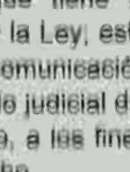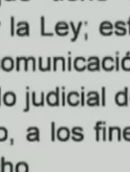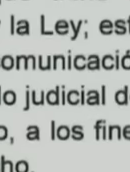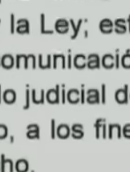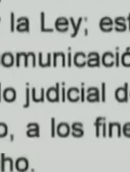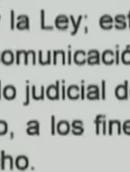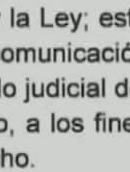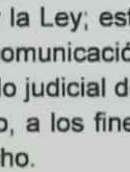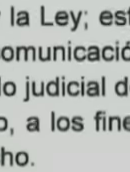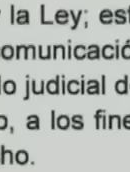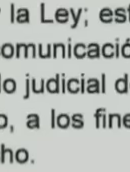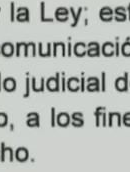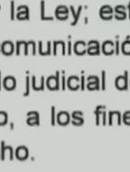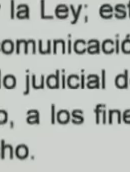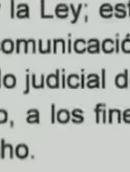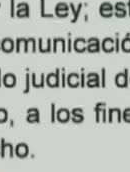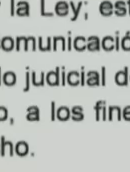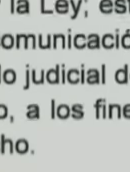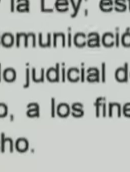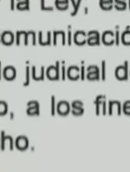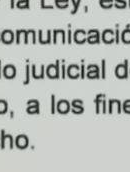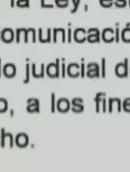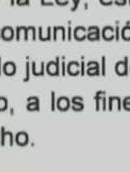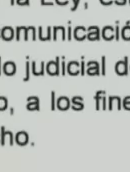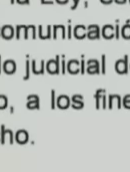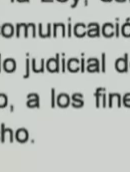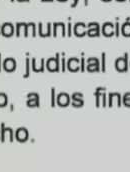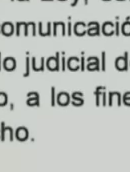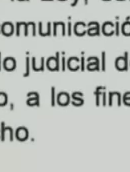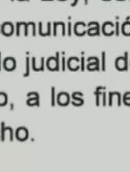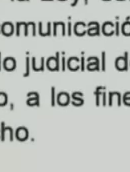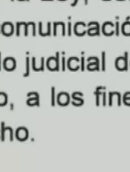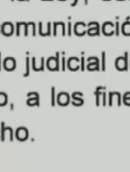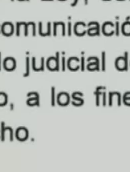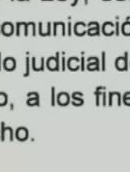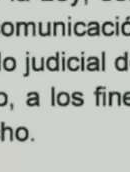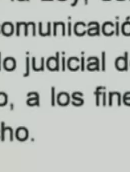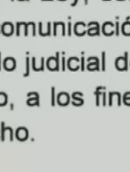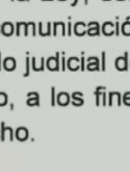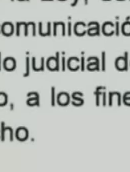Una vez que en su comunicación al Ministerio Público,